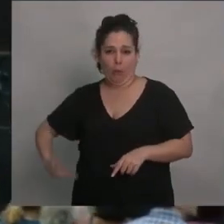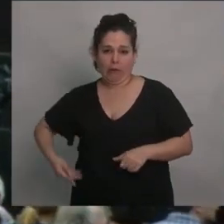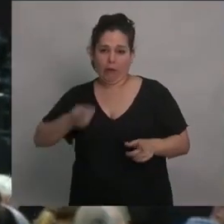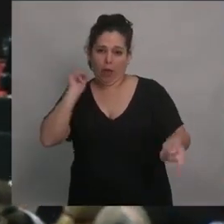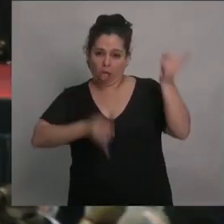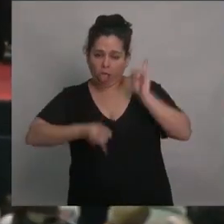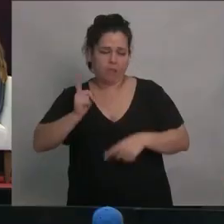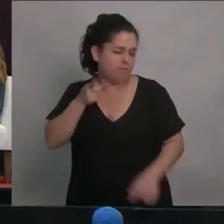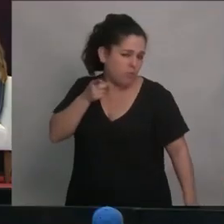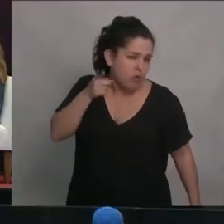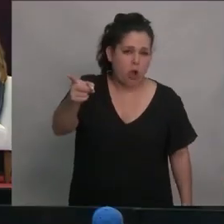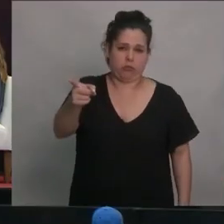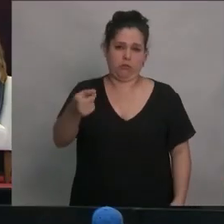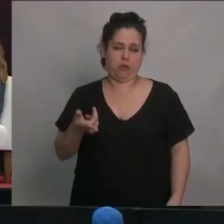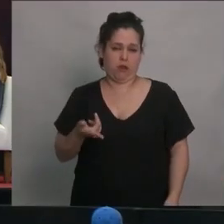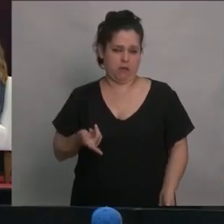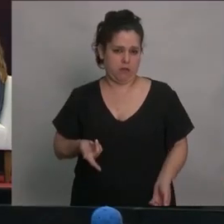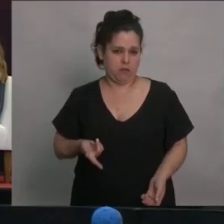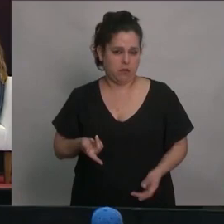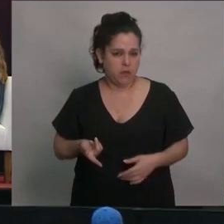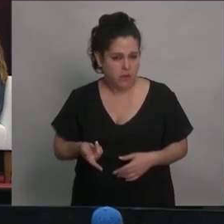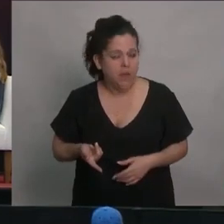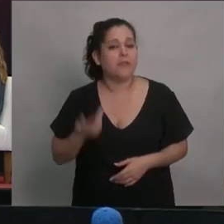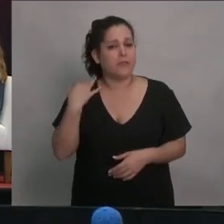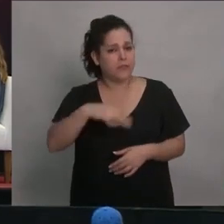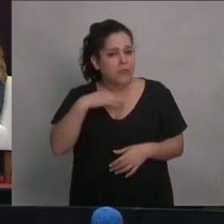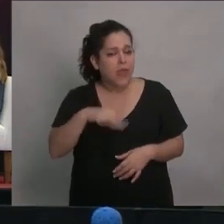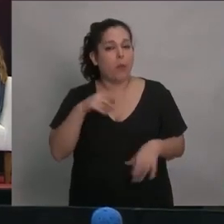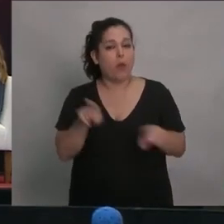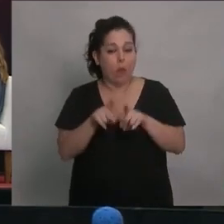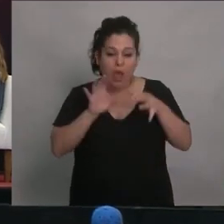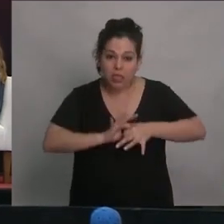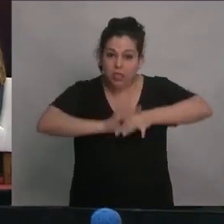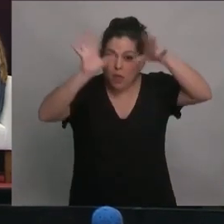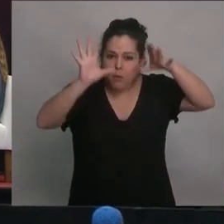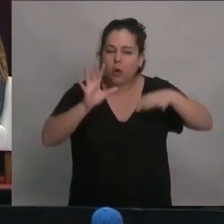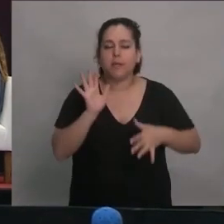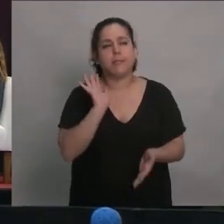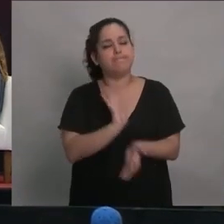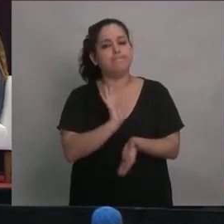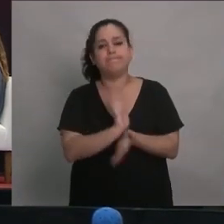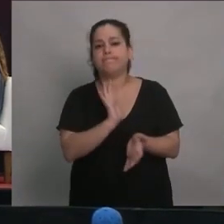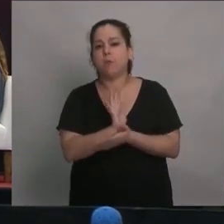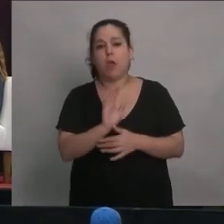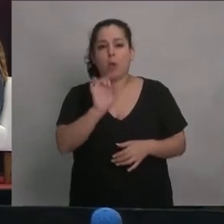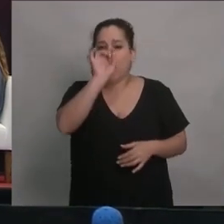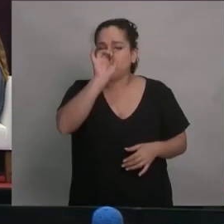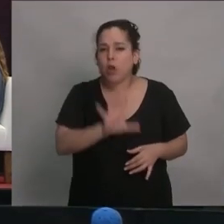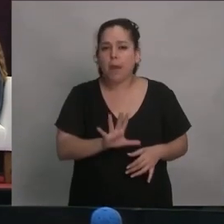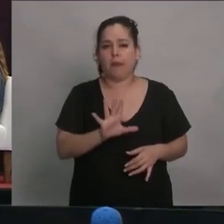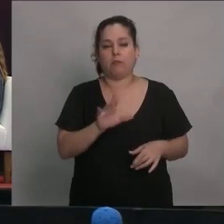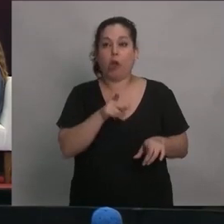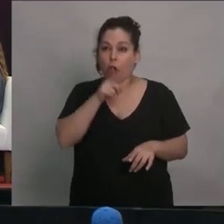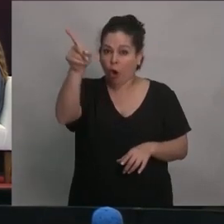nos la quiten y además, bueno, hacer de que nuestra democracia evidentemente no sea solamente